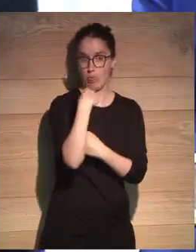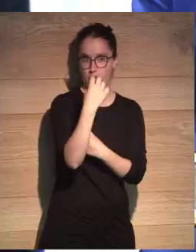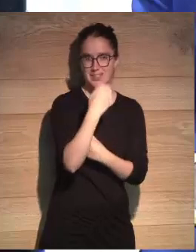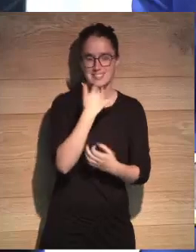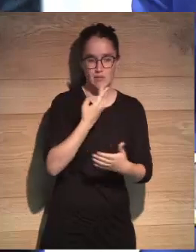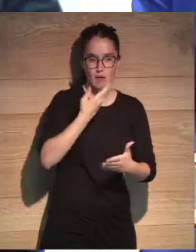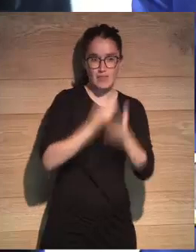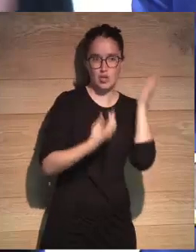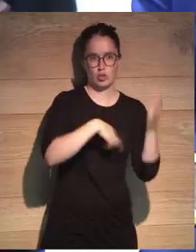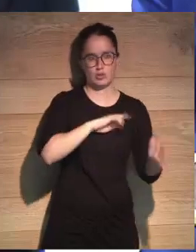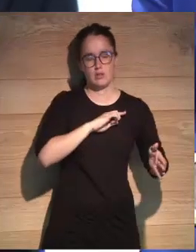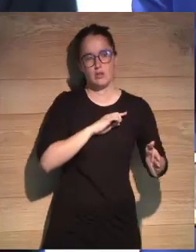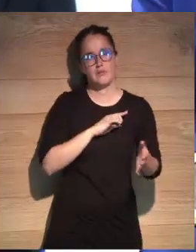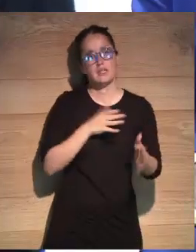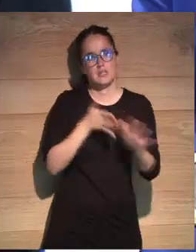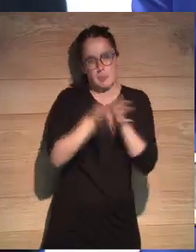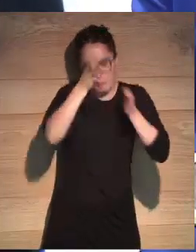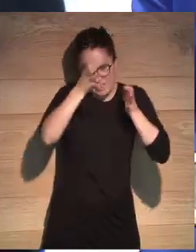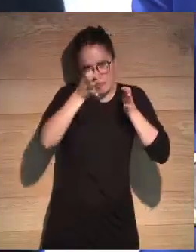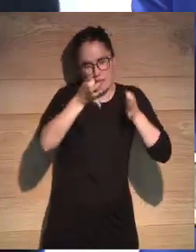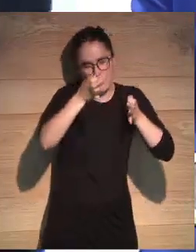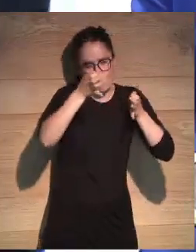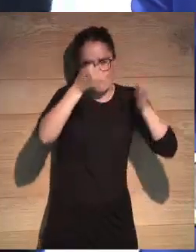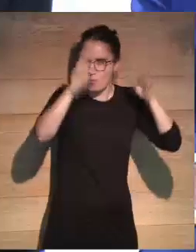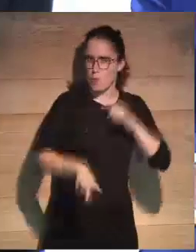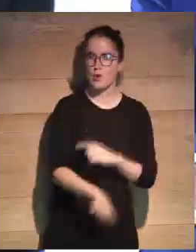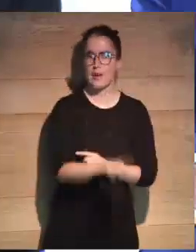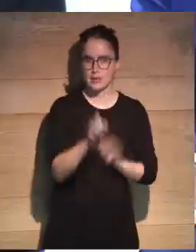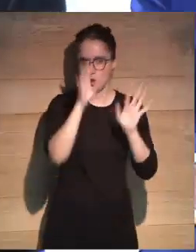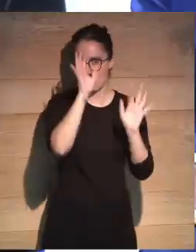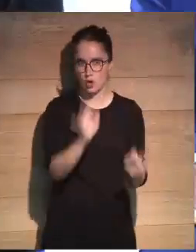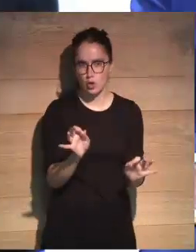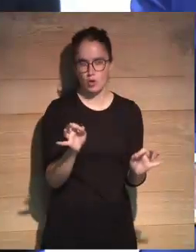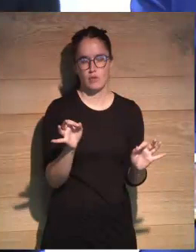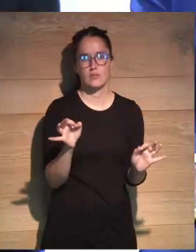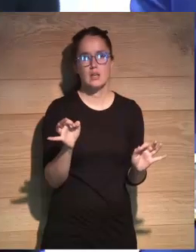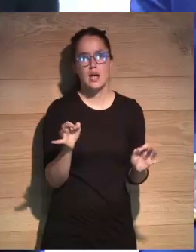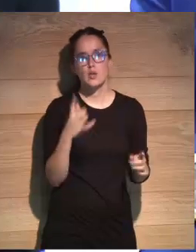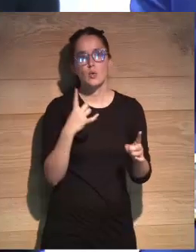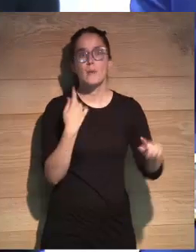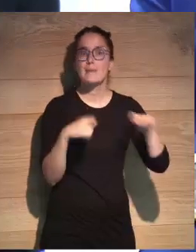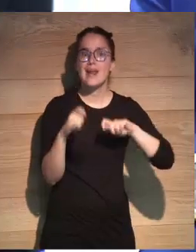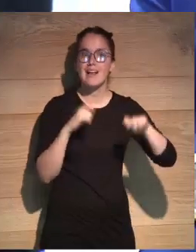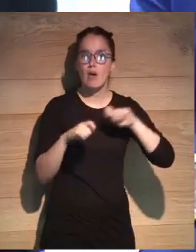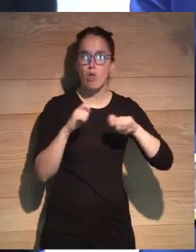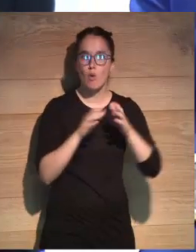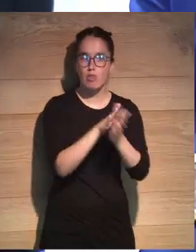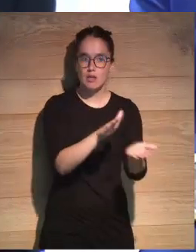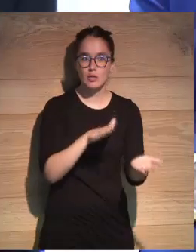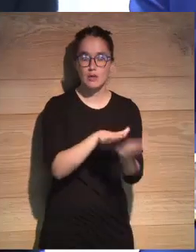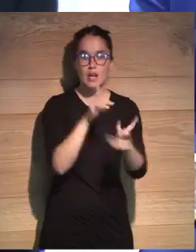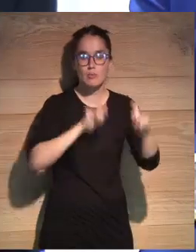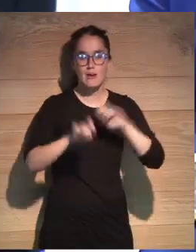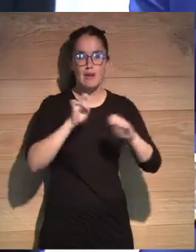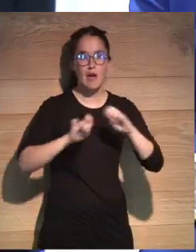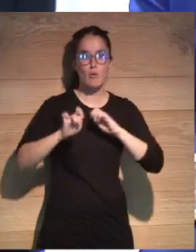a ver, todo esto matizado de mil maneras diferentes. Sí. Efectivamente, hay un mercado editorial y un mercado